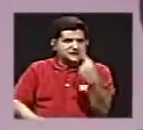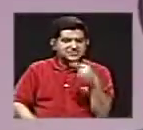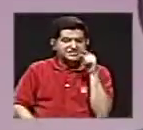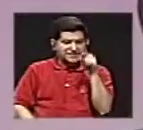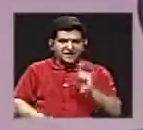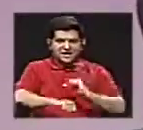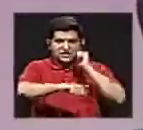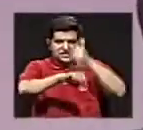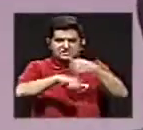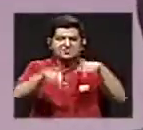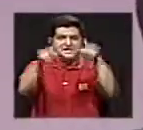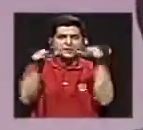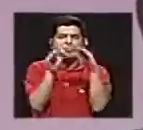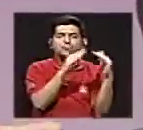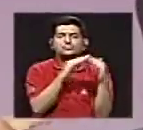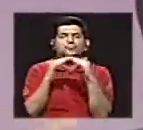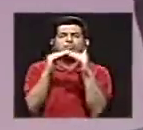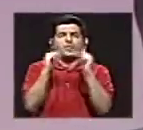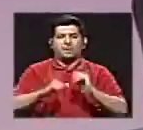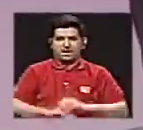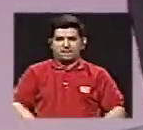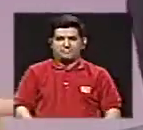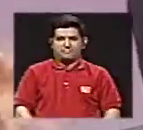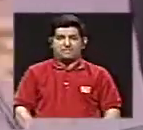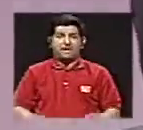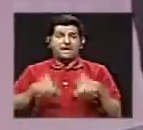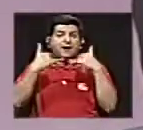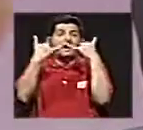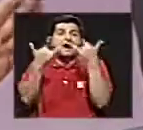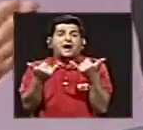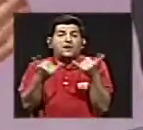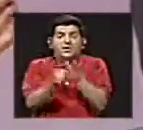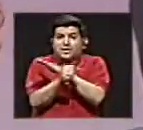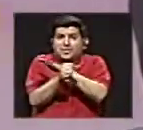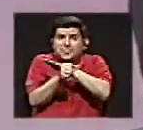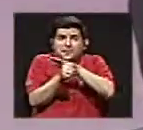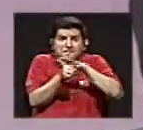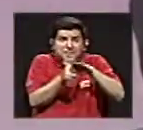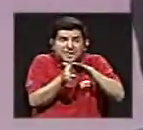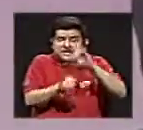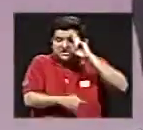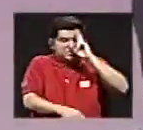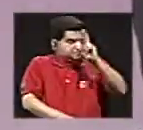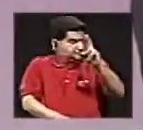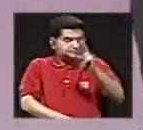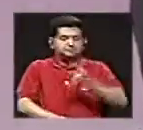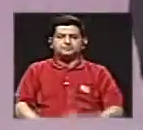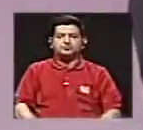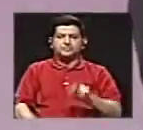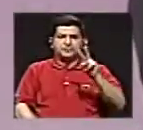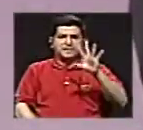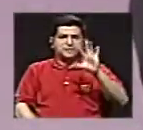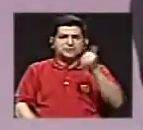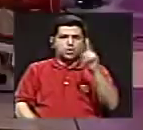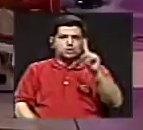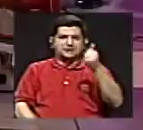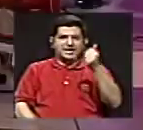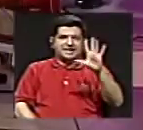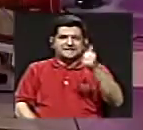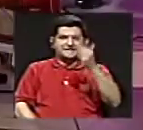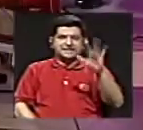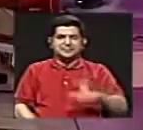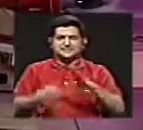iba a establecer como zona urbana, lo que ahora está completamente siendo irrespetado. 2511 1515